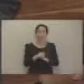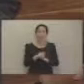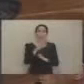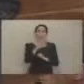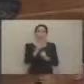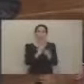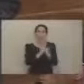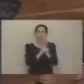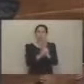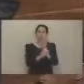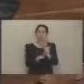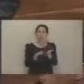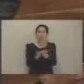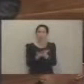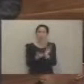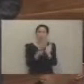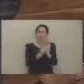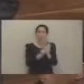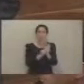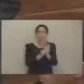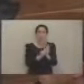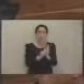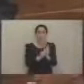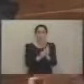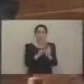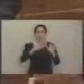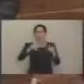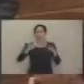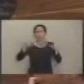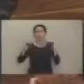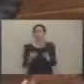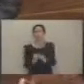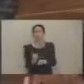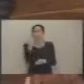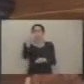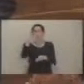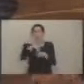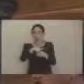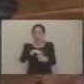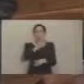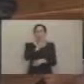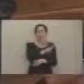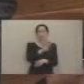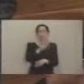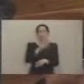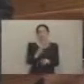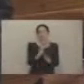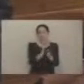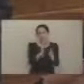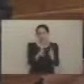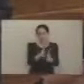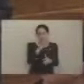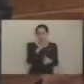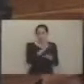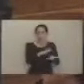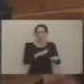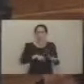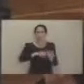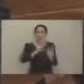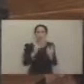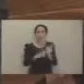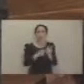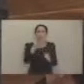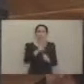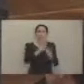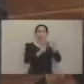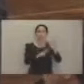resumieron en una sola votación, que el PP sacó naturalmente adelante con su mayoría absoluta, 175